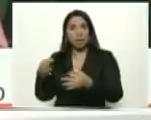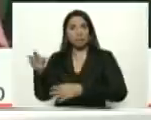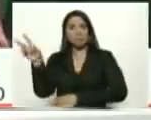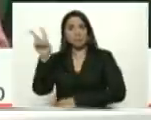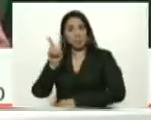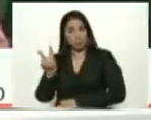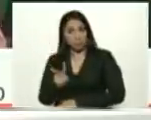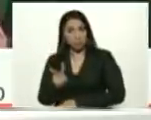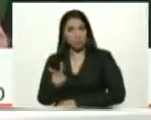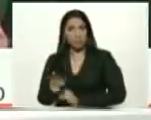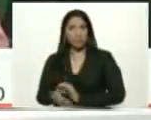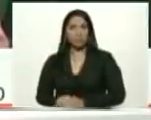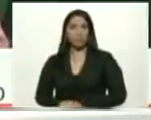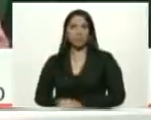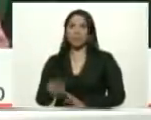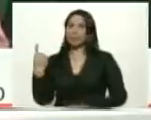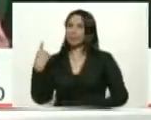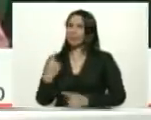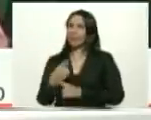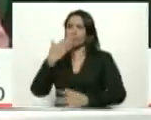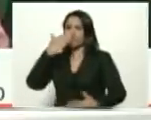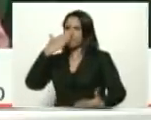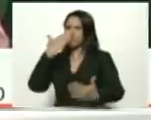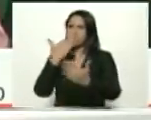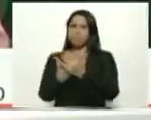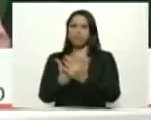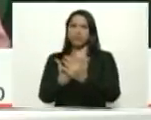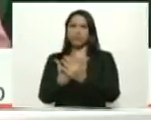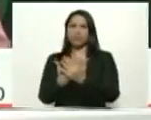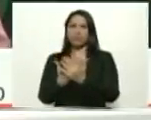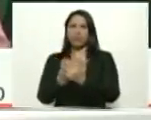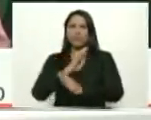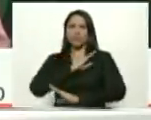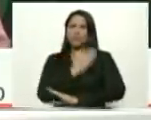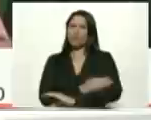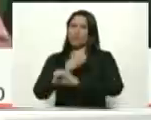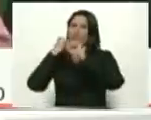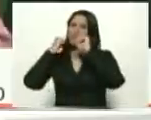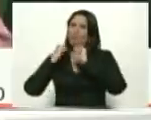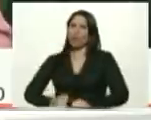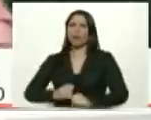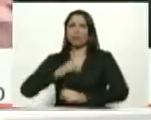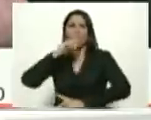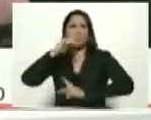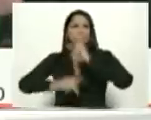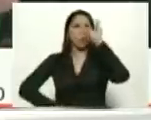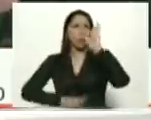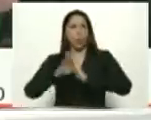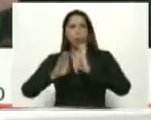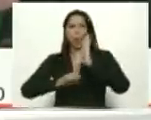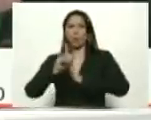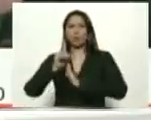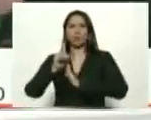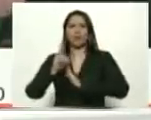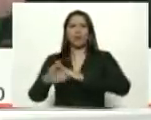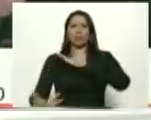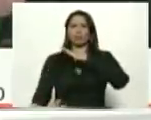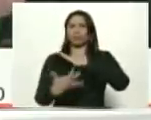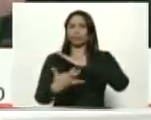venezolana debe afrontar con mayor fuerza productiva,